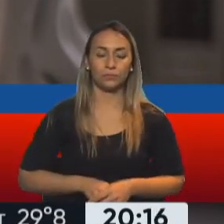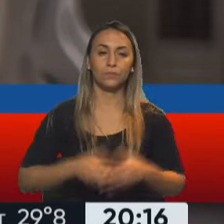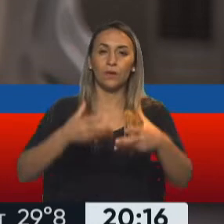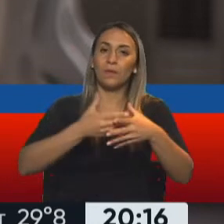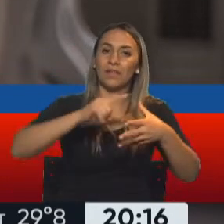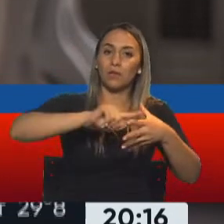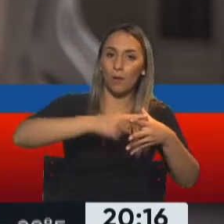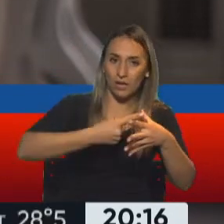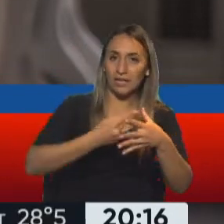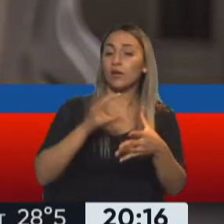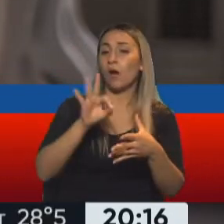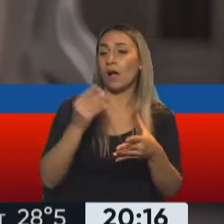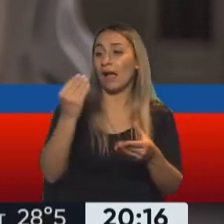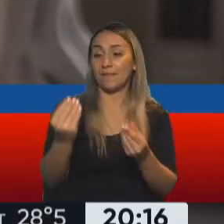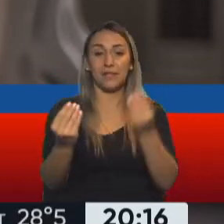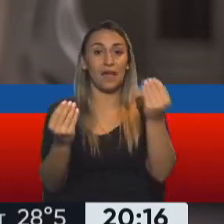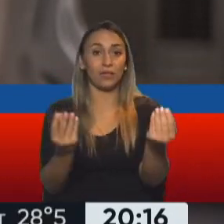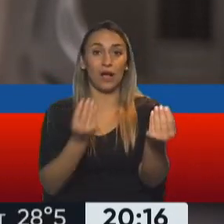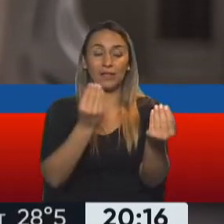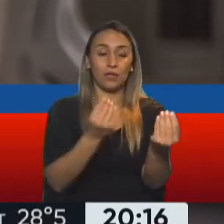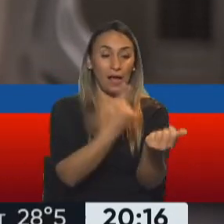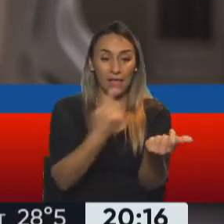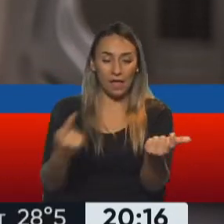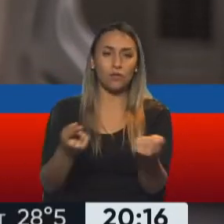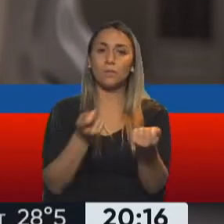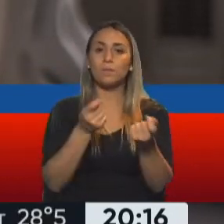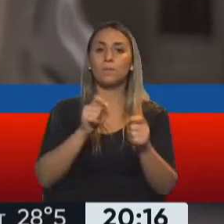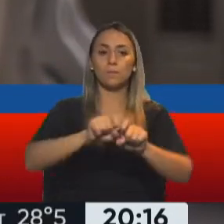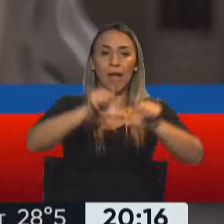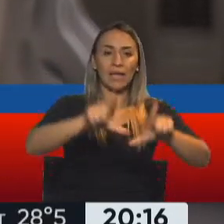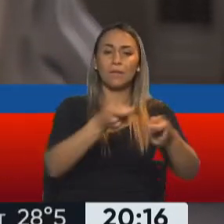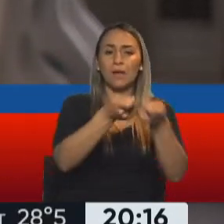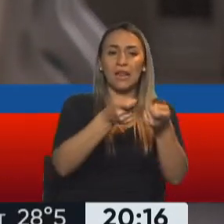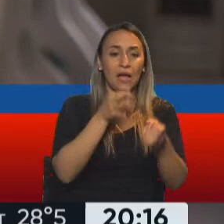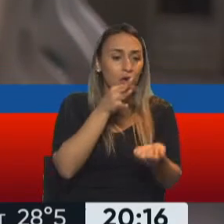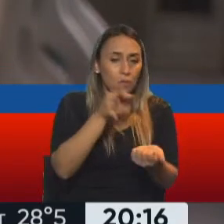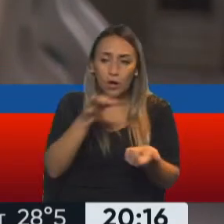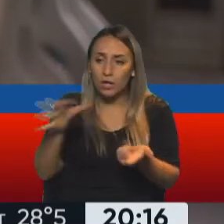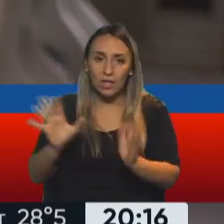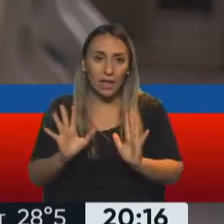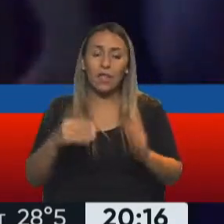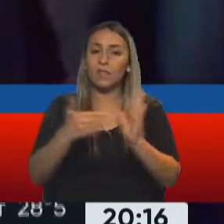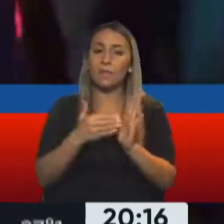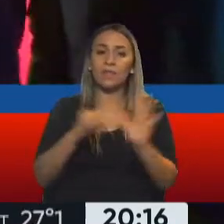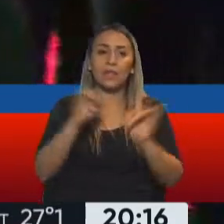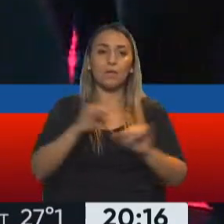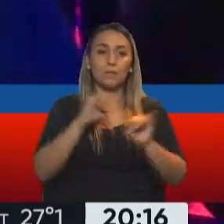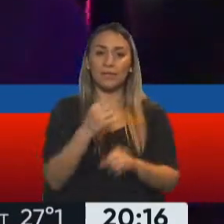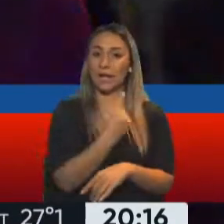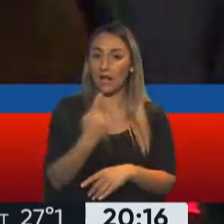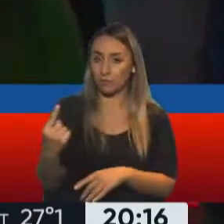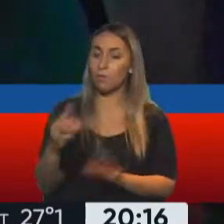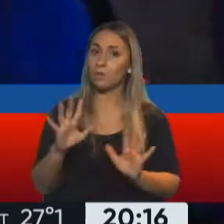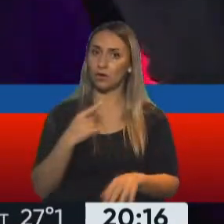y cada candidato administra su página de la manera que considere pertinente eso corresponde ya a las decisiones de la campaña cada uno lo que hicimos fue